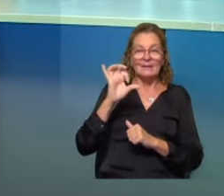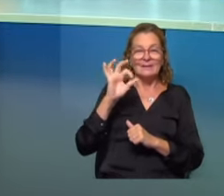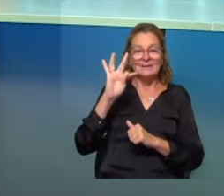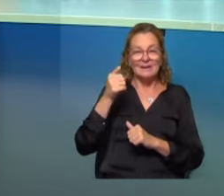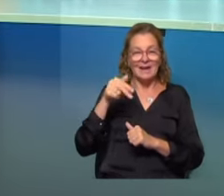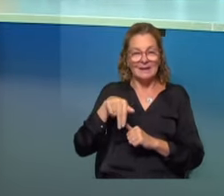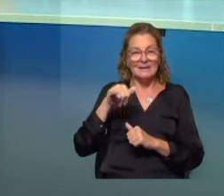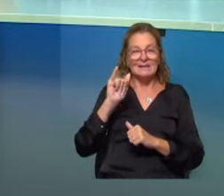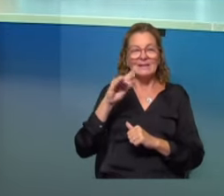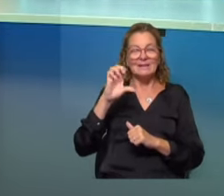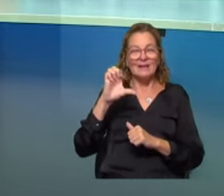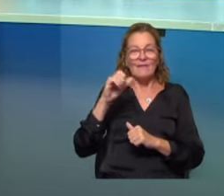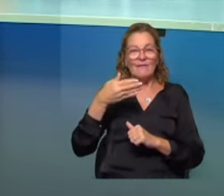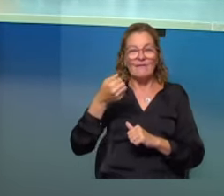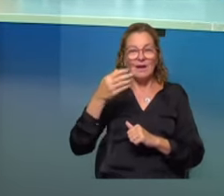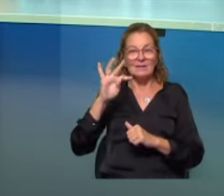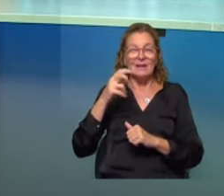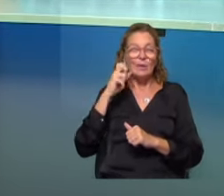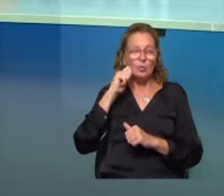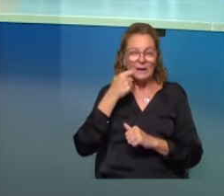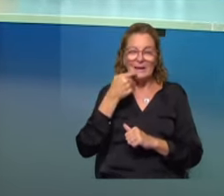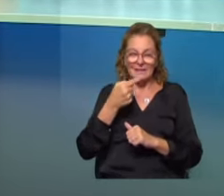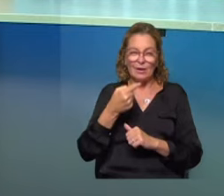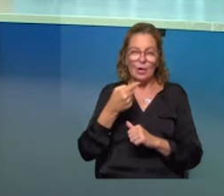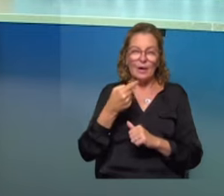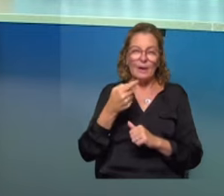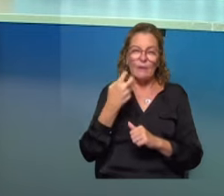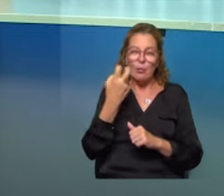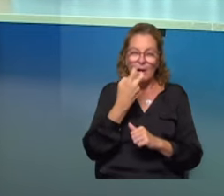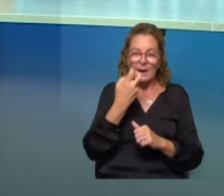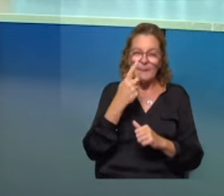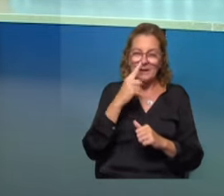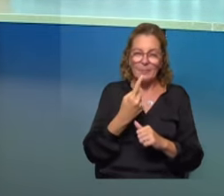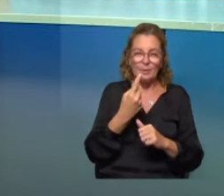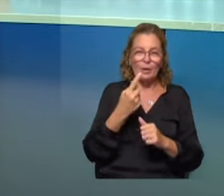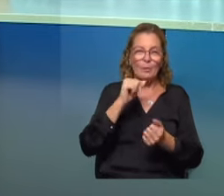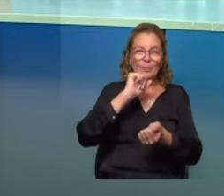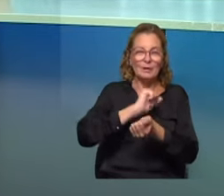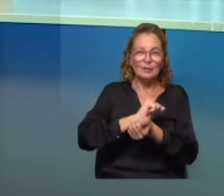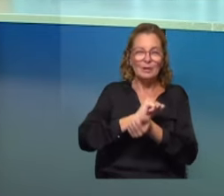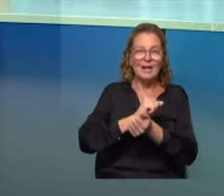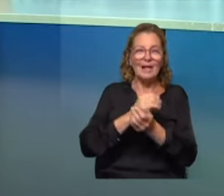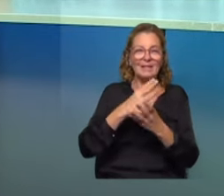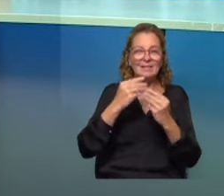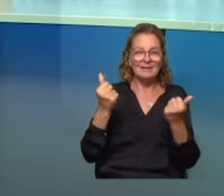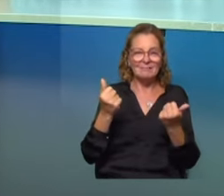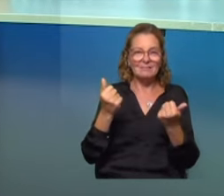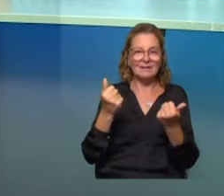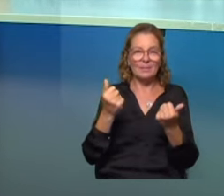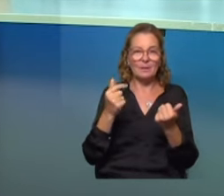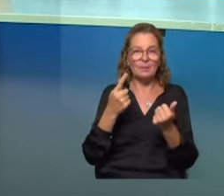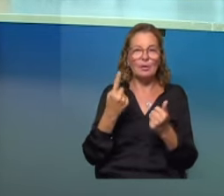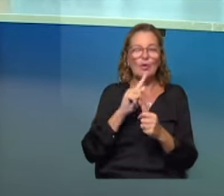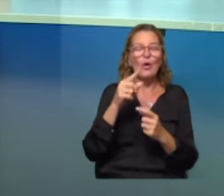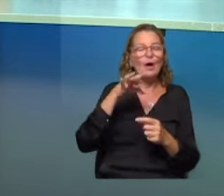que le gustaría que se acelerara la búsqueda de personas detenidas desaparecidas, pero advirtió que no es el